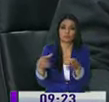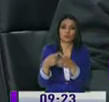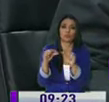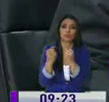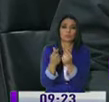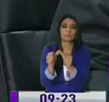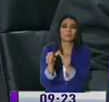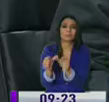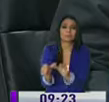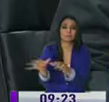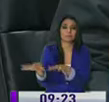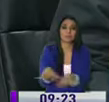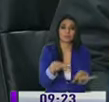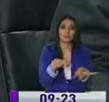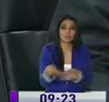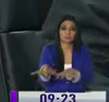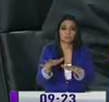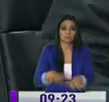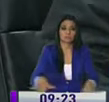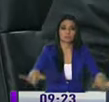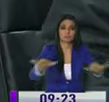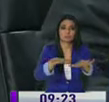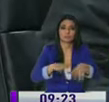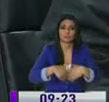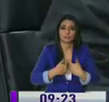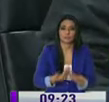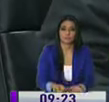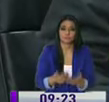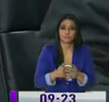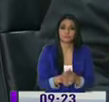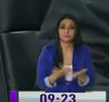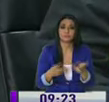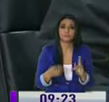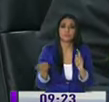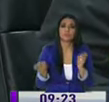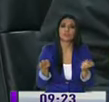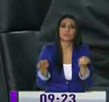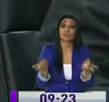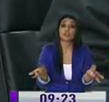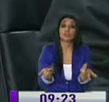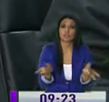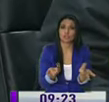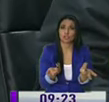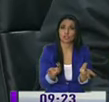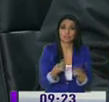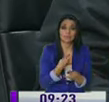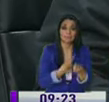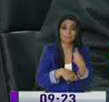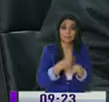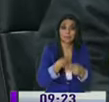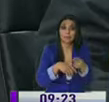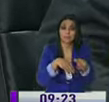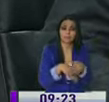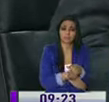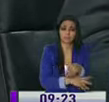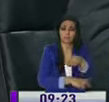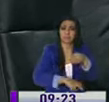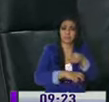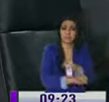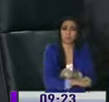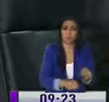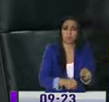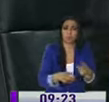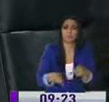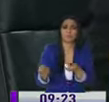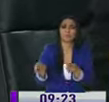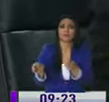las acciones en territorio hemos estamos controlando donde se expenden los explosivos y también el control de armas